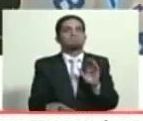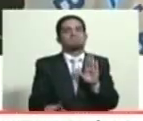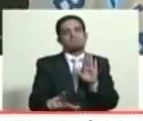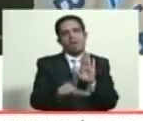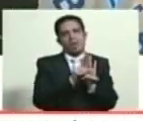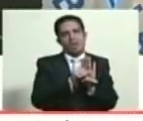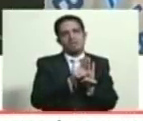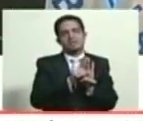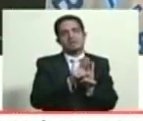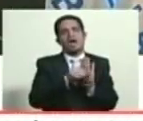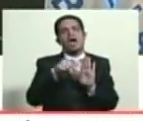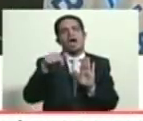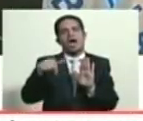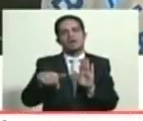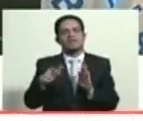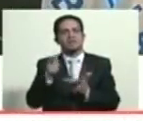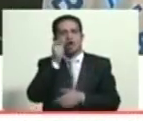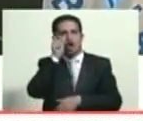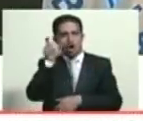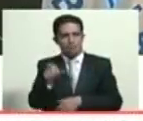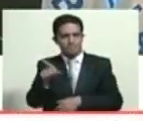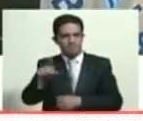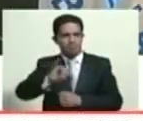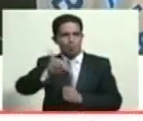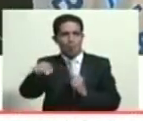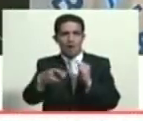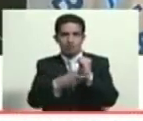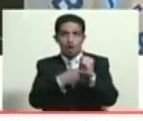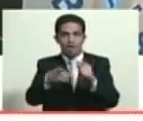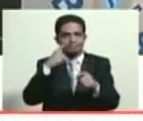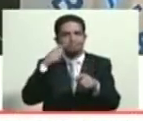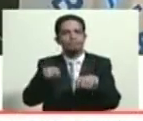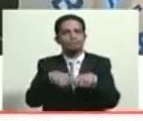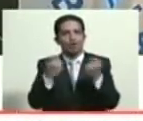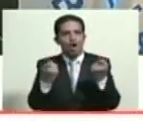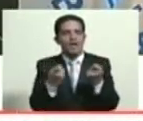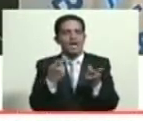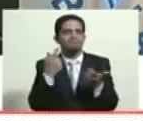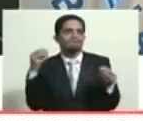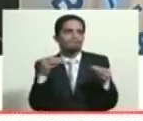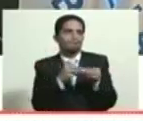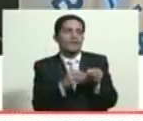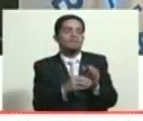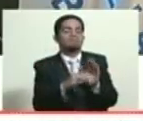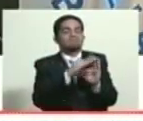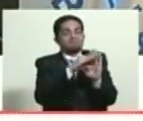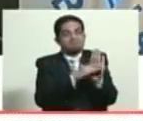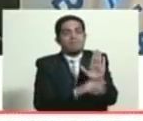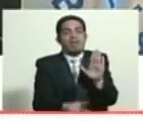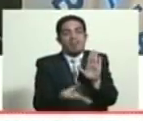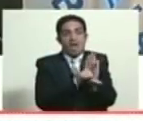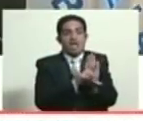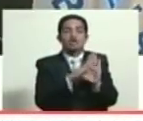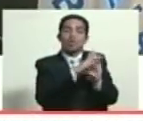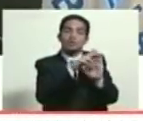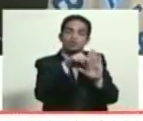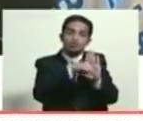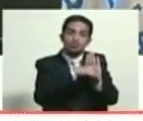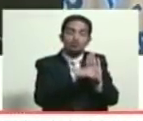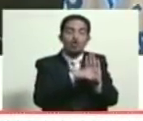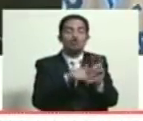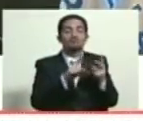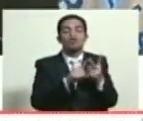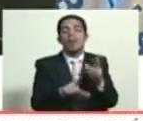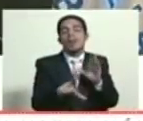sistemática del diputado Juan Guaidó con la Constitución de la República Bolivariana de Venezuela, las leyes